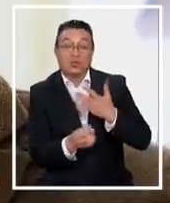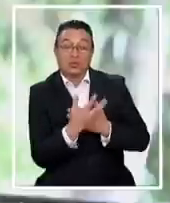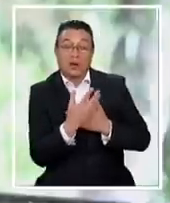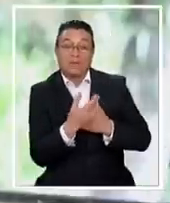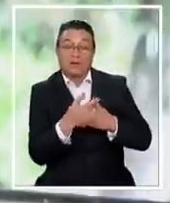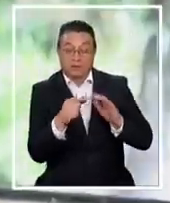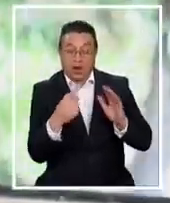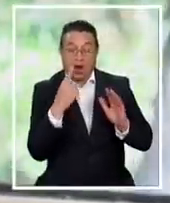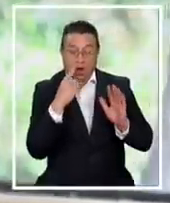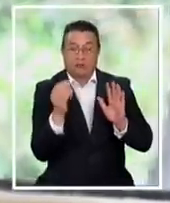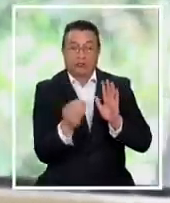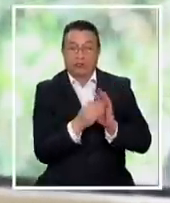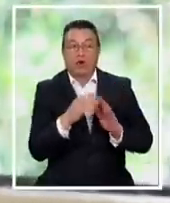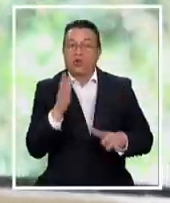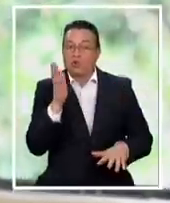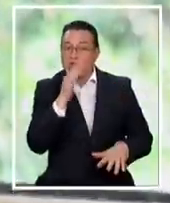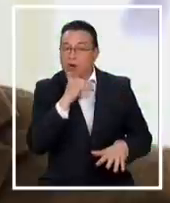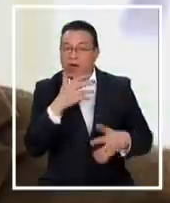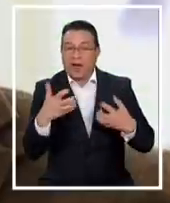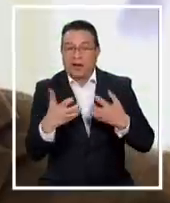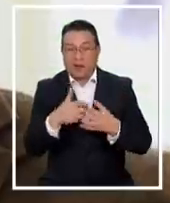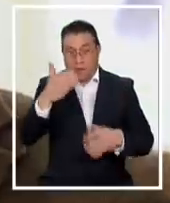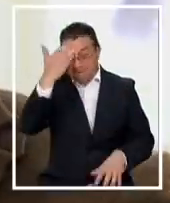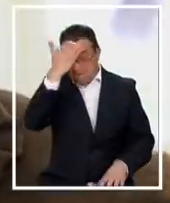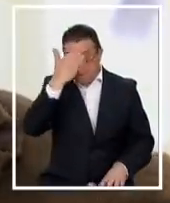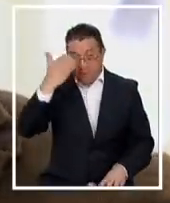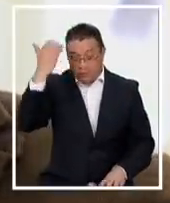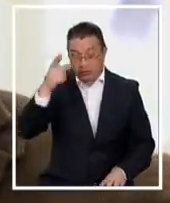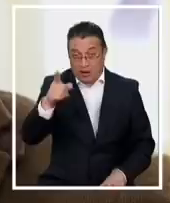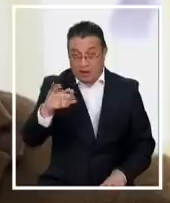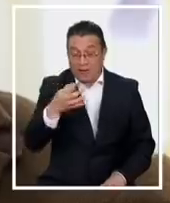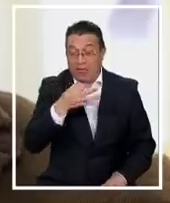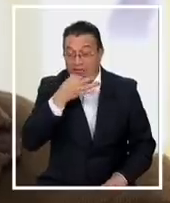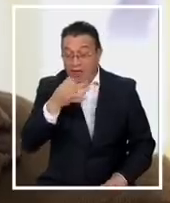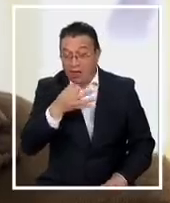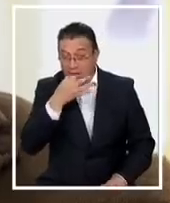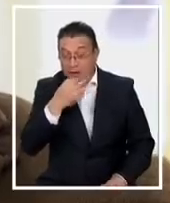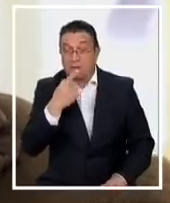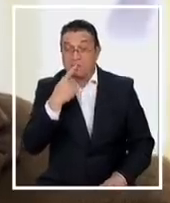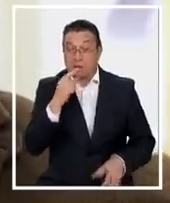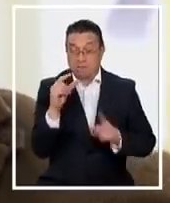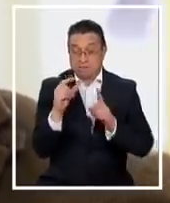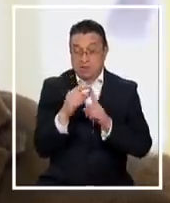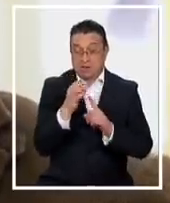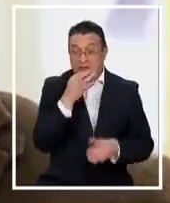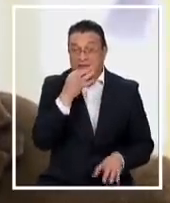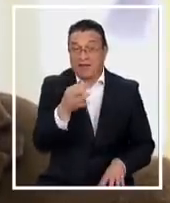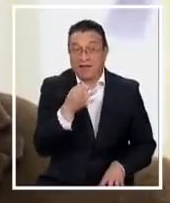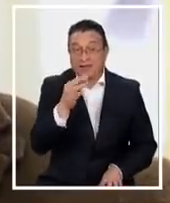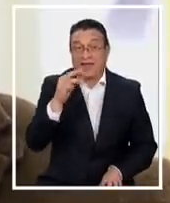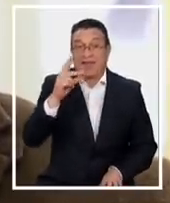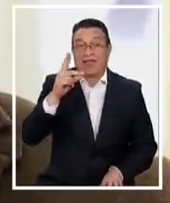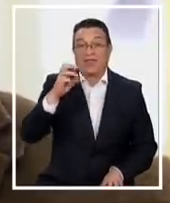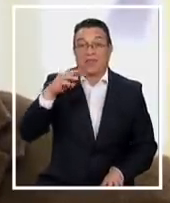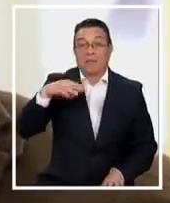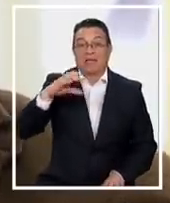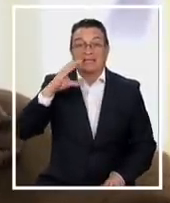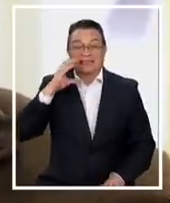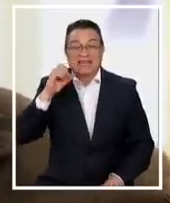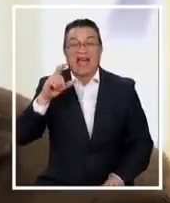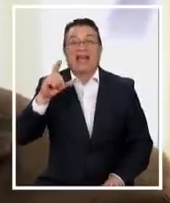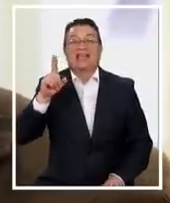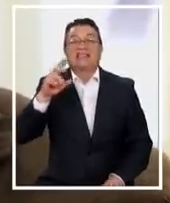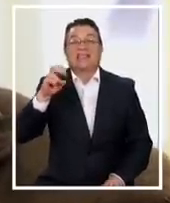nomenclatura, no existe. Un profesional que está hablando reiteradas veces sobre demencia senil y